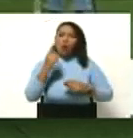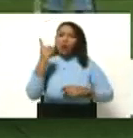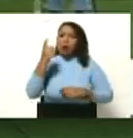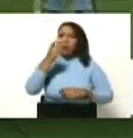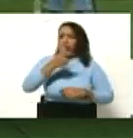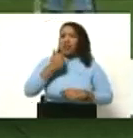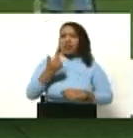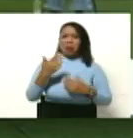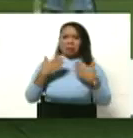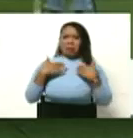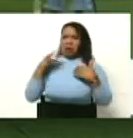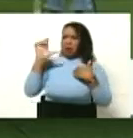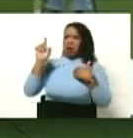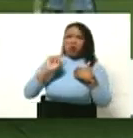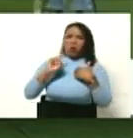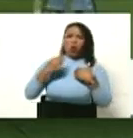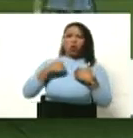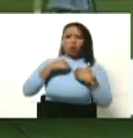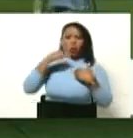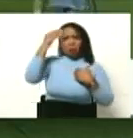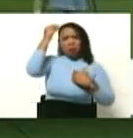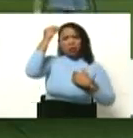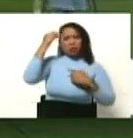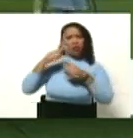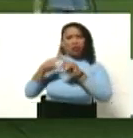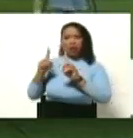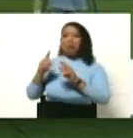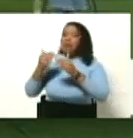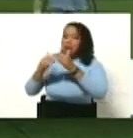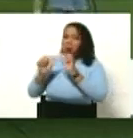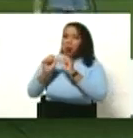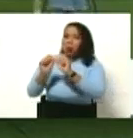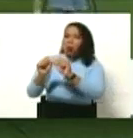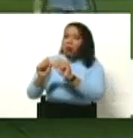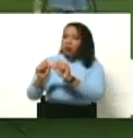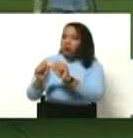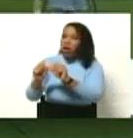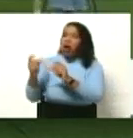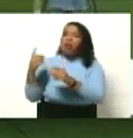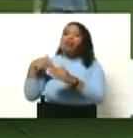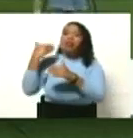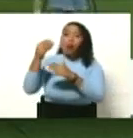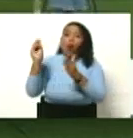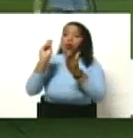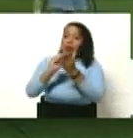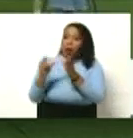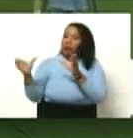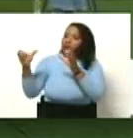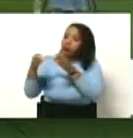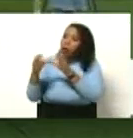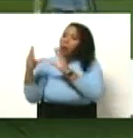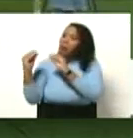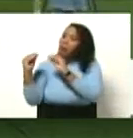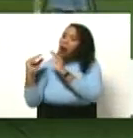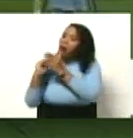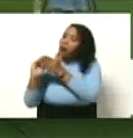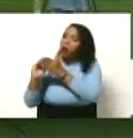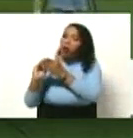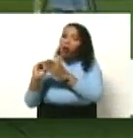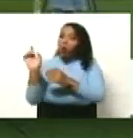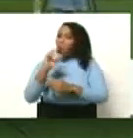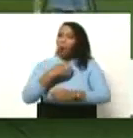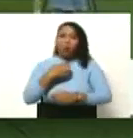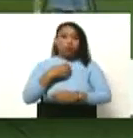así. Nosotros pensamos distinto, vamos a seguir avanzando, pues. Y después nos reunimos y volvemos a tocar el tema. Lo que no podemos es dividirnos porque